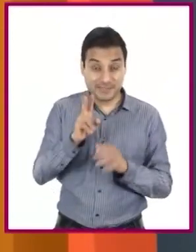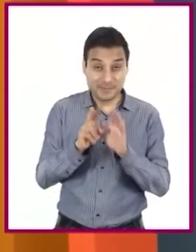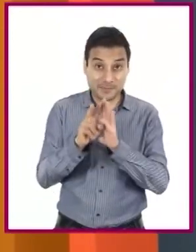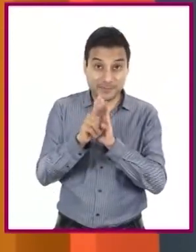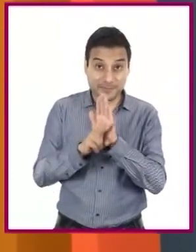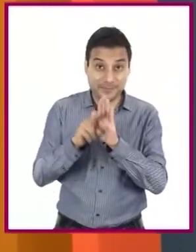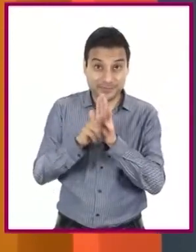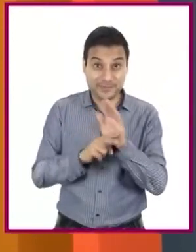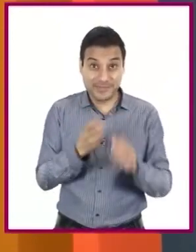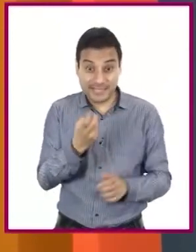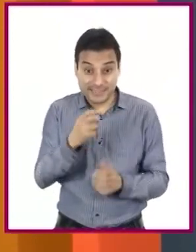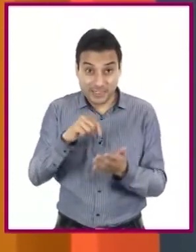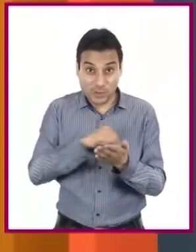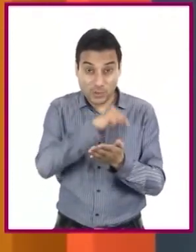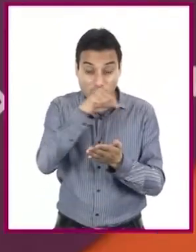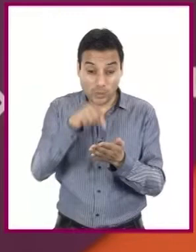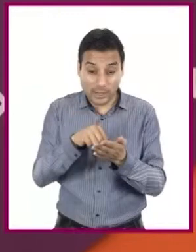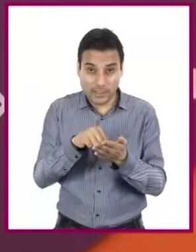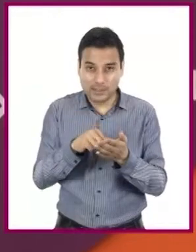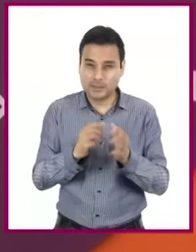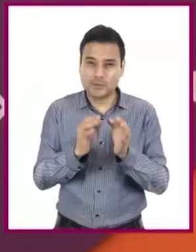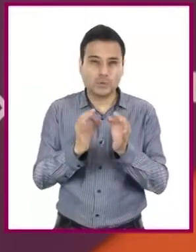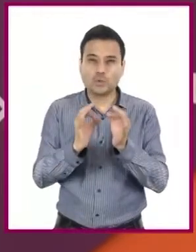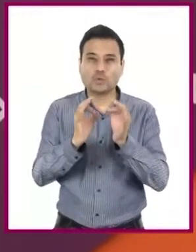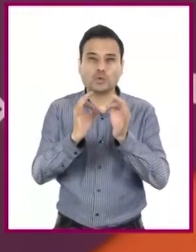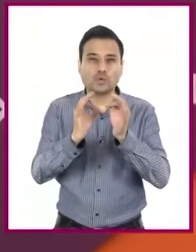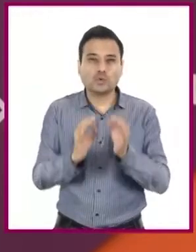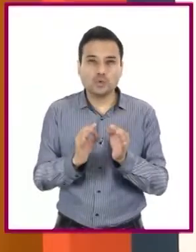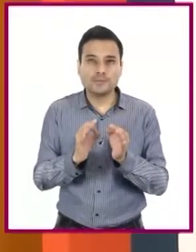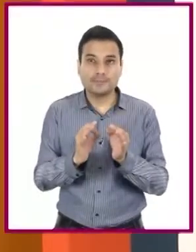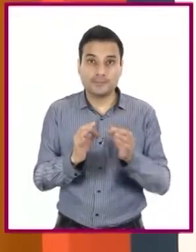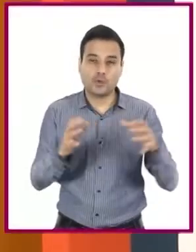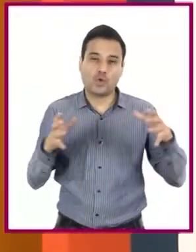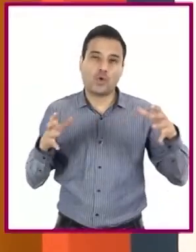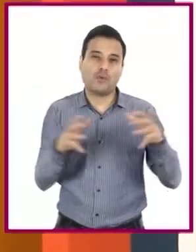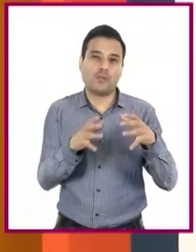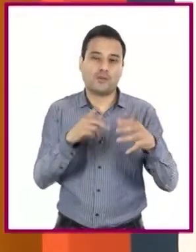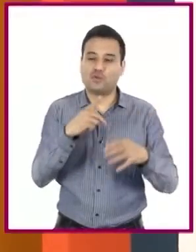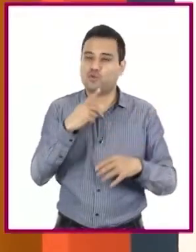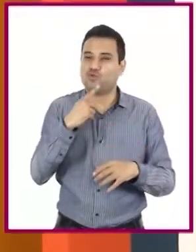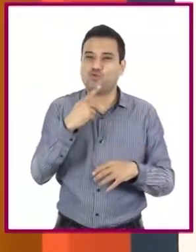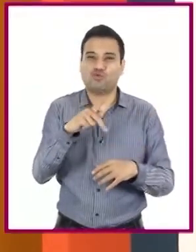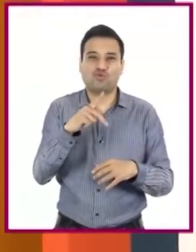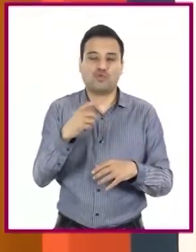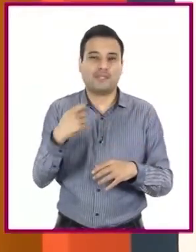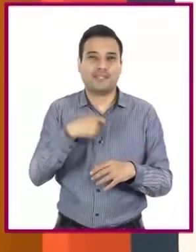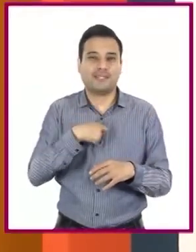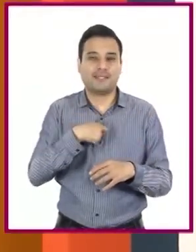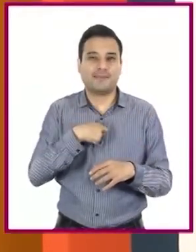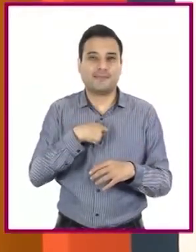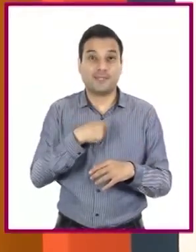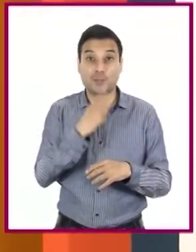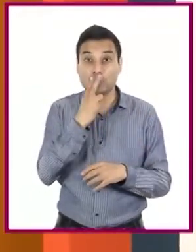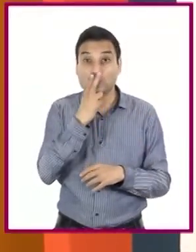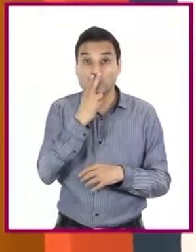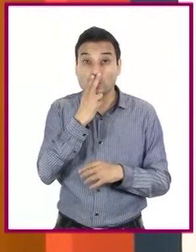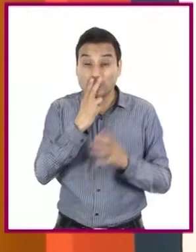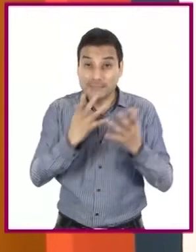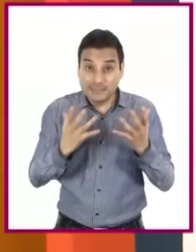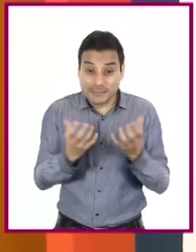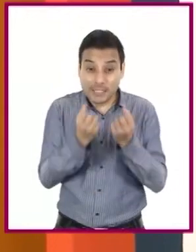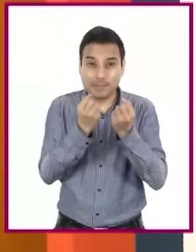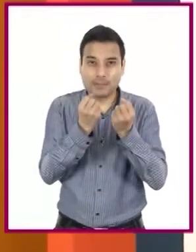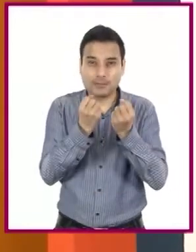estos espacios no solo exaltan aspectos de identidad de una comunidad, sino también su rescate es símbolo de